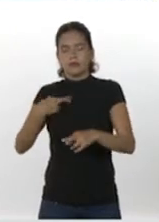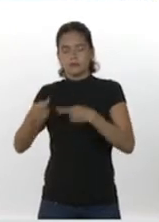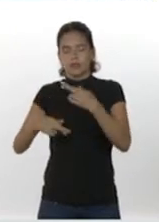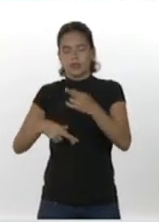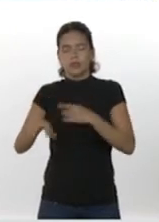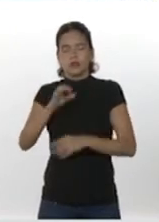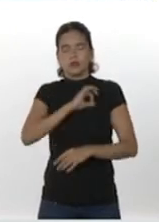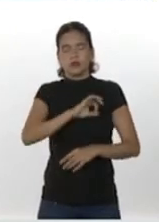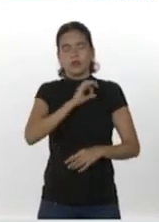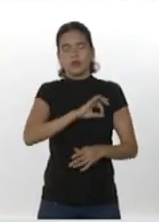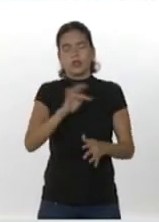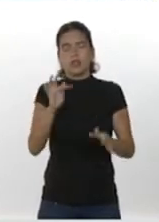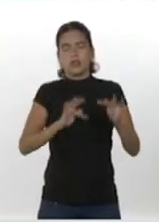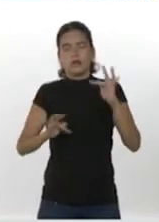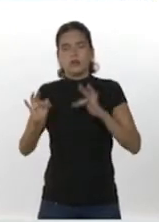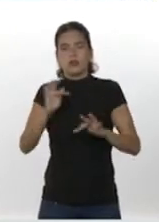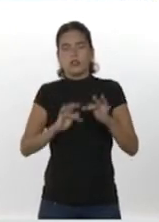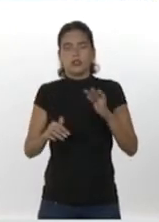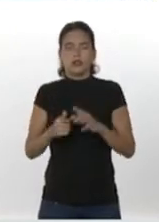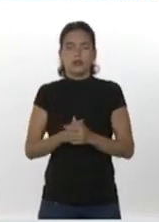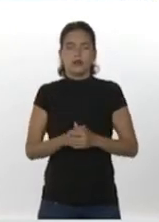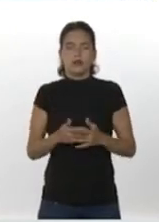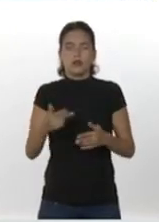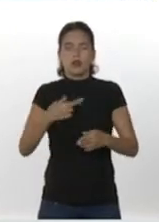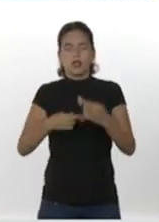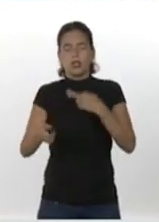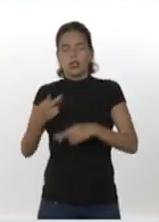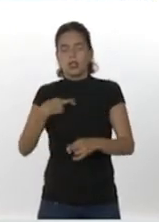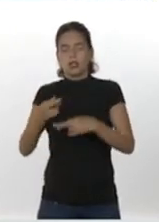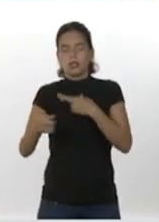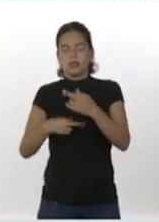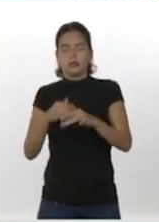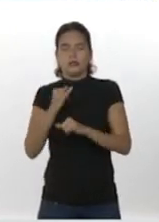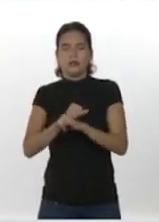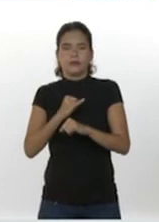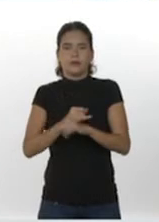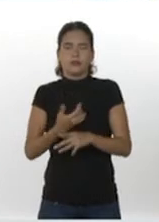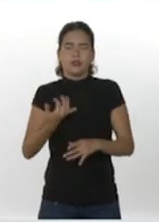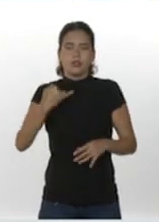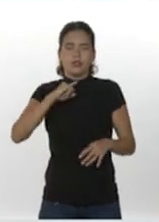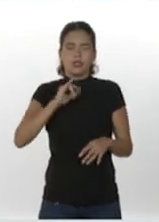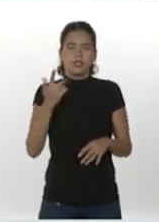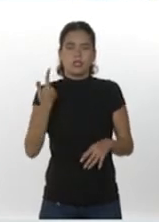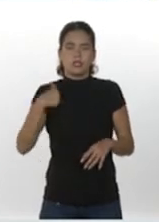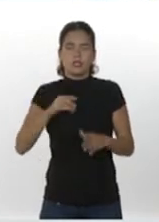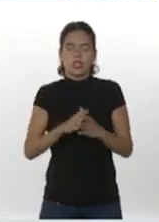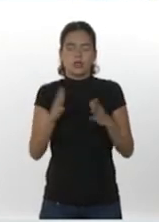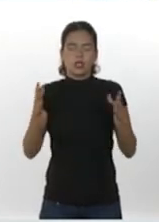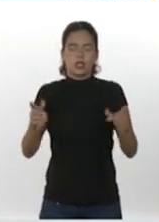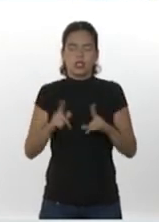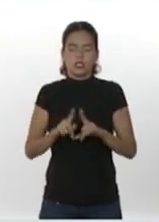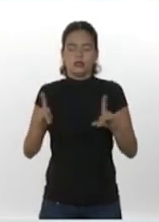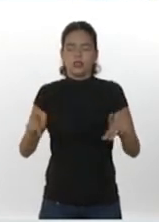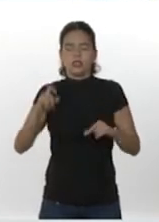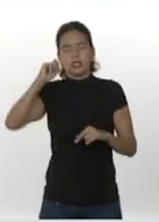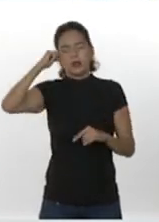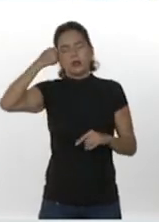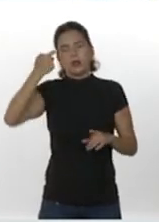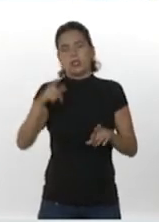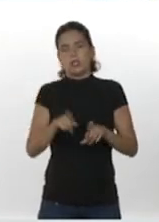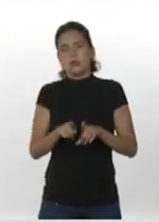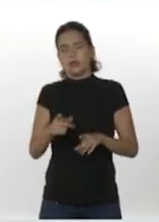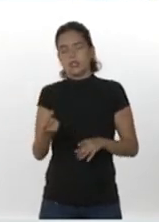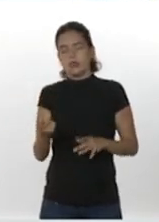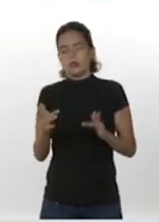relaciones físicas con las relaciones virtuales, y hay que tener que hay una gran diferencia. Recuerde que también hace falta